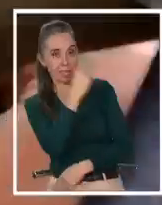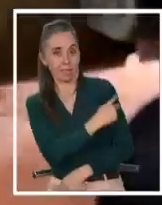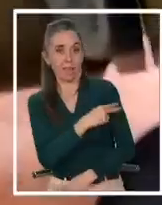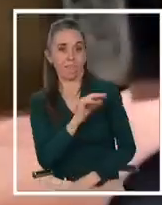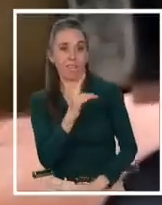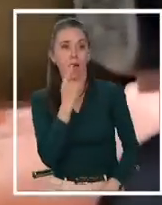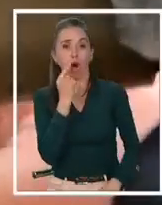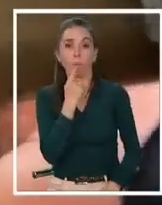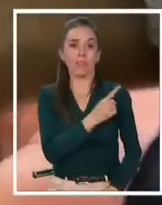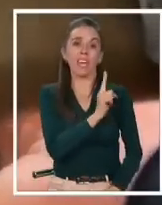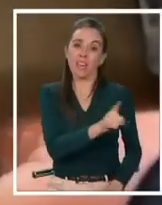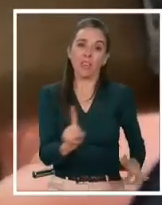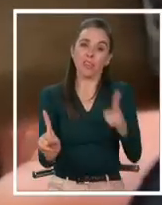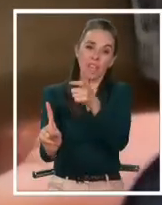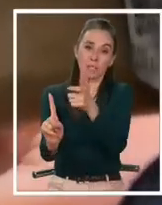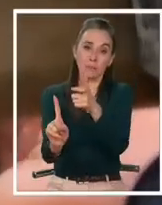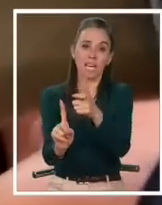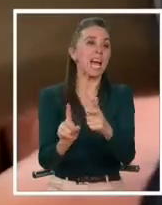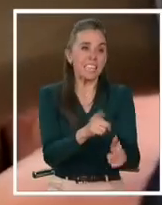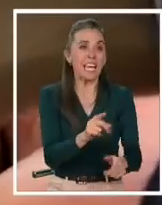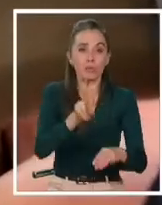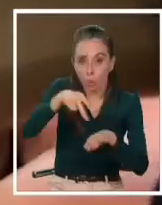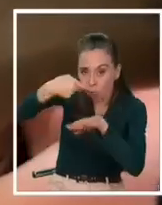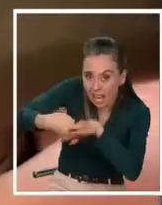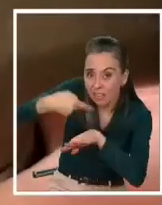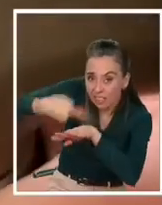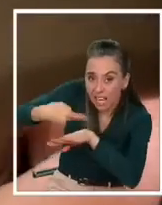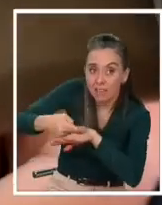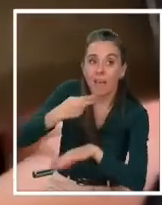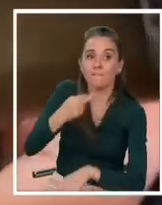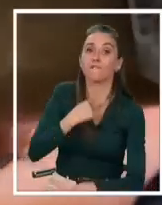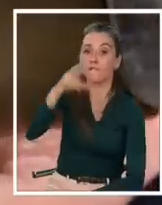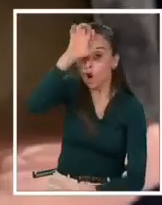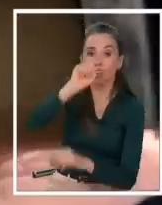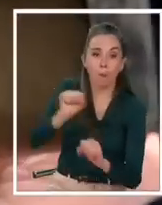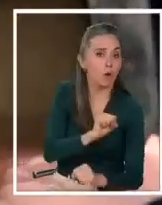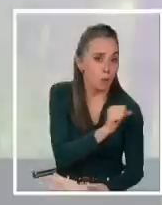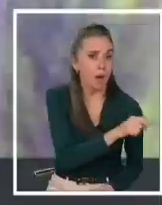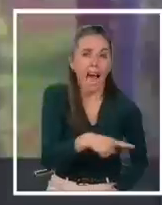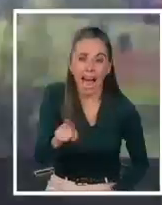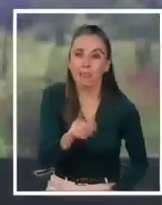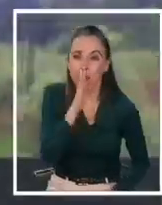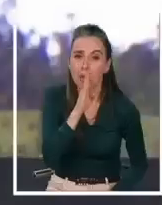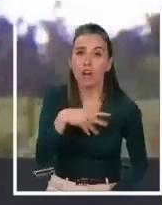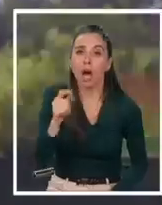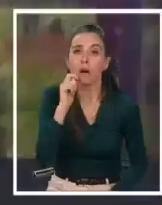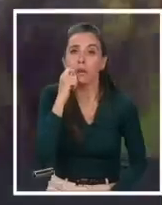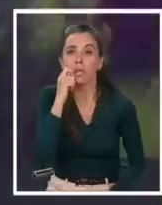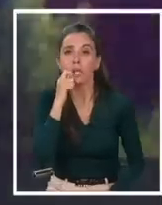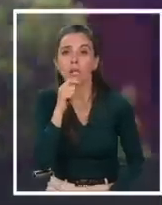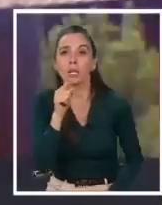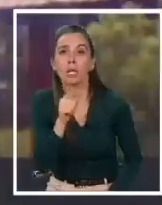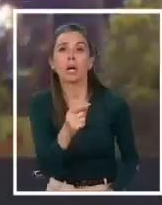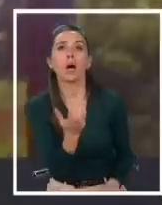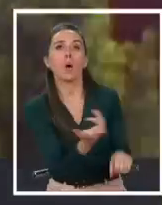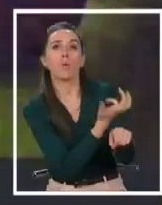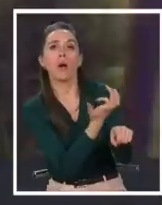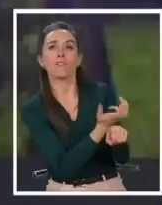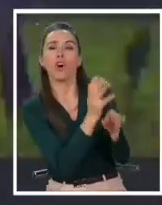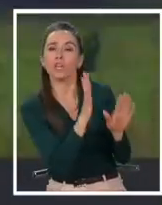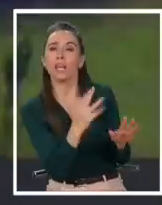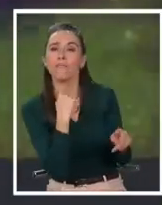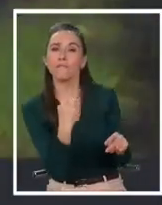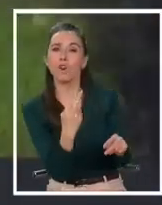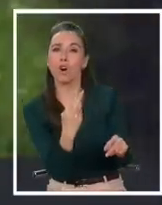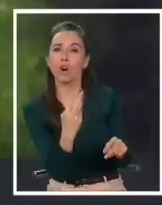Videl. Dispárale. Vamos, Seguel, con todo. Tiéndete, tiéndete. Vamos, vamos, mi perro. Que de aquí se llevaron en el auto un hueón